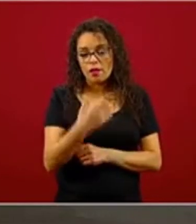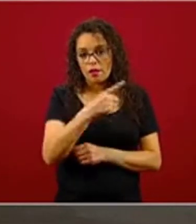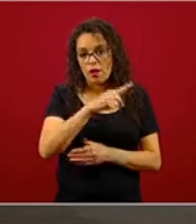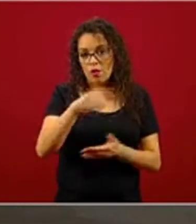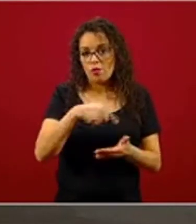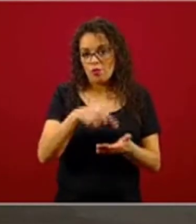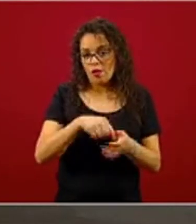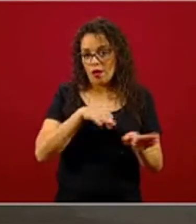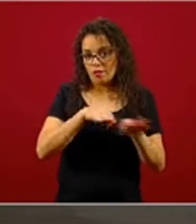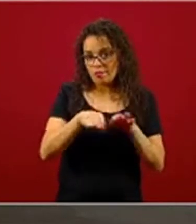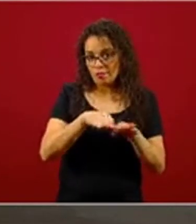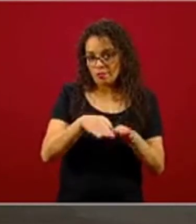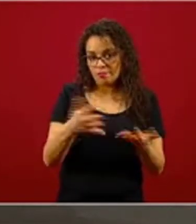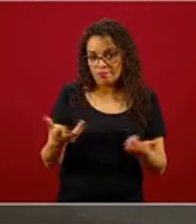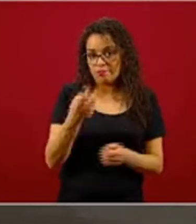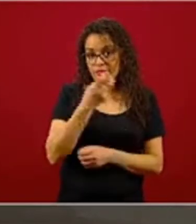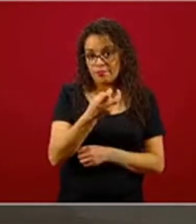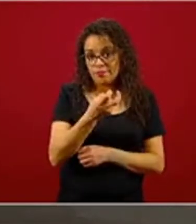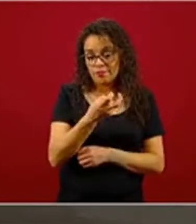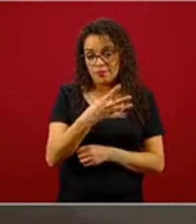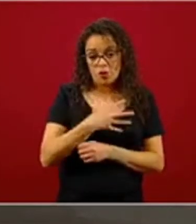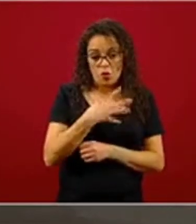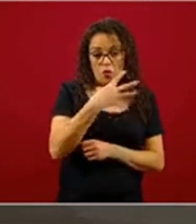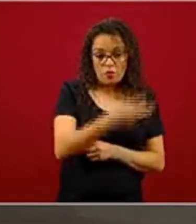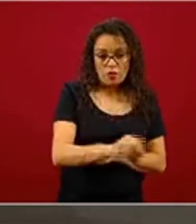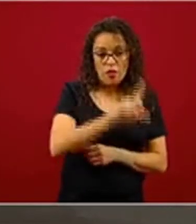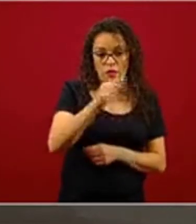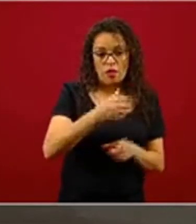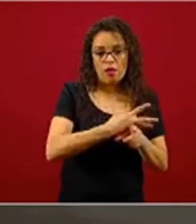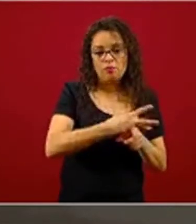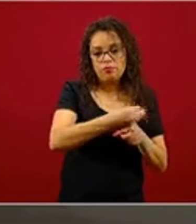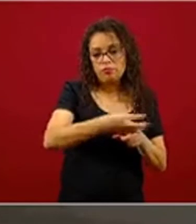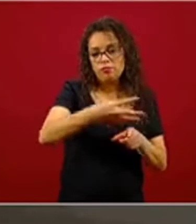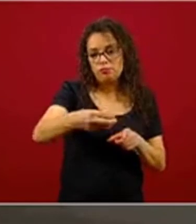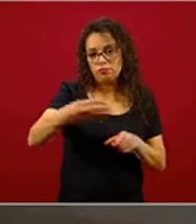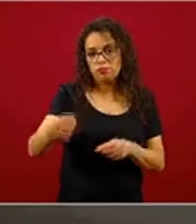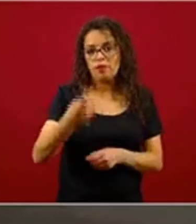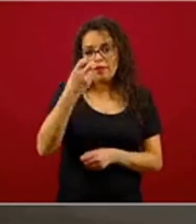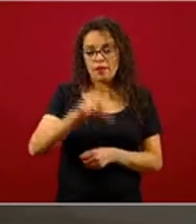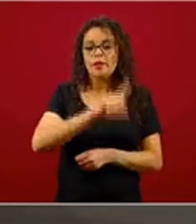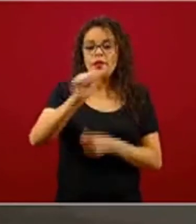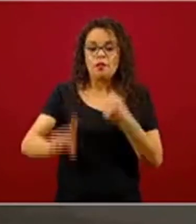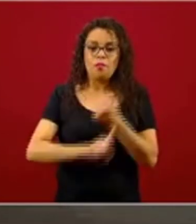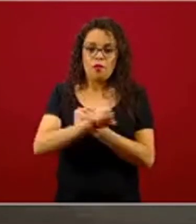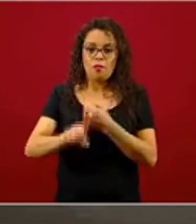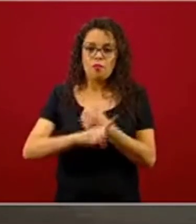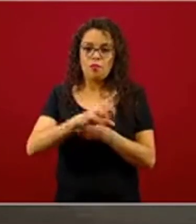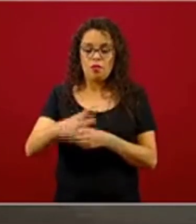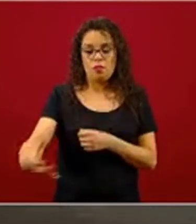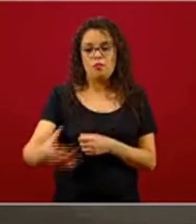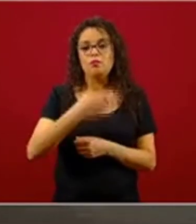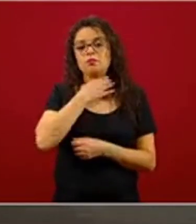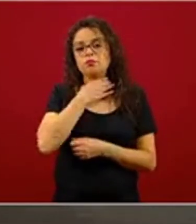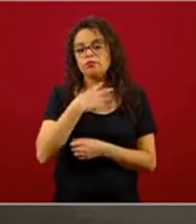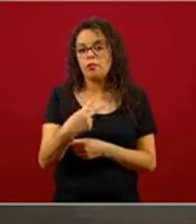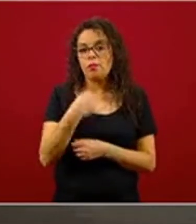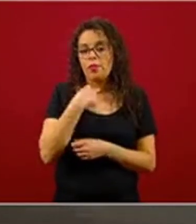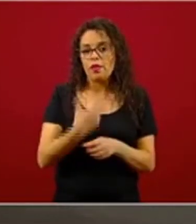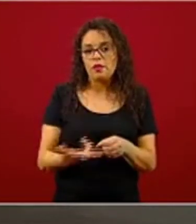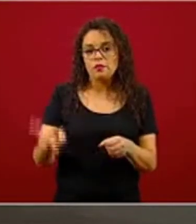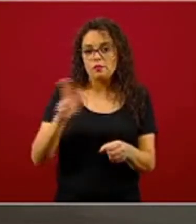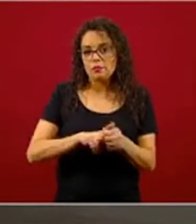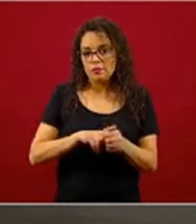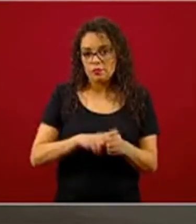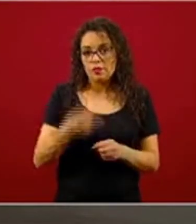un contagio se convierte en un brote y un brote genere problemas y saturación de hospitales. Nosotros somos los primeros interesados en que eso no